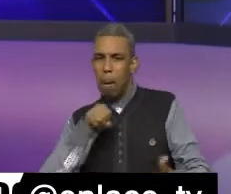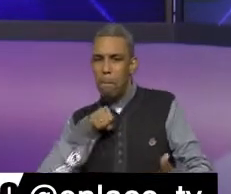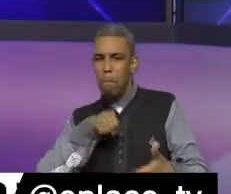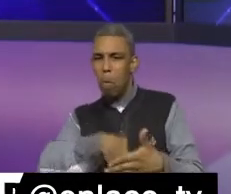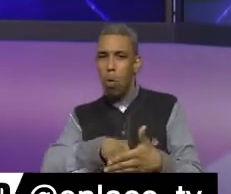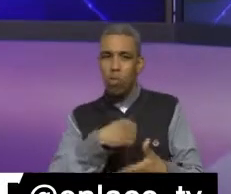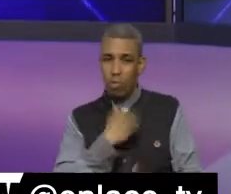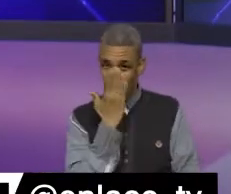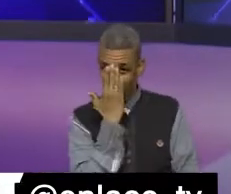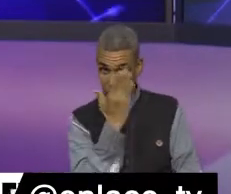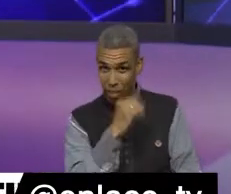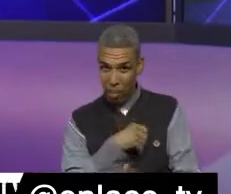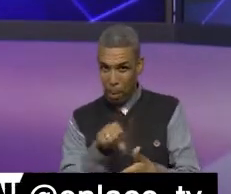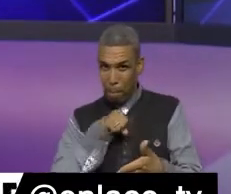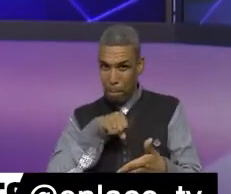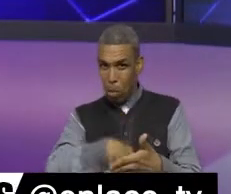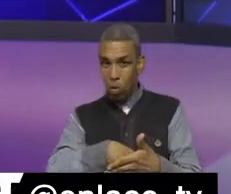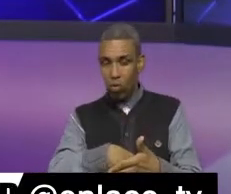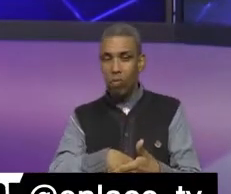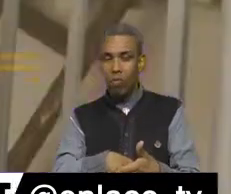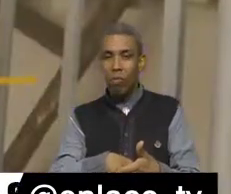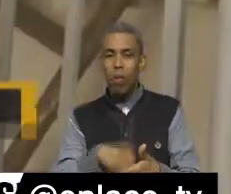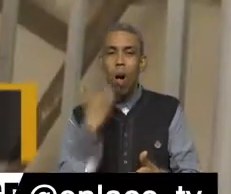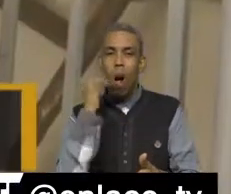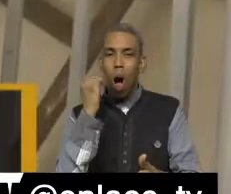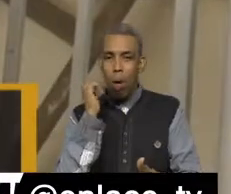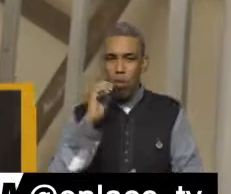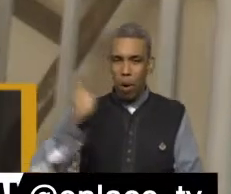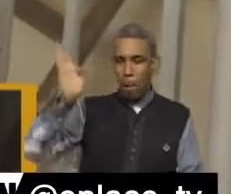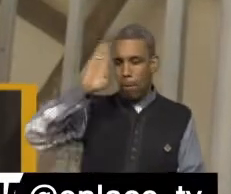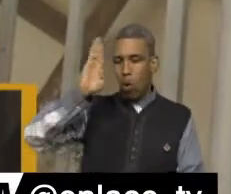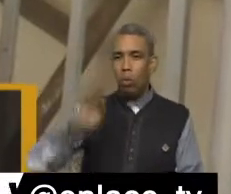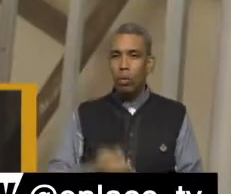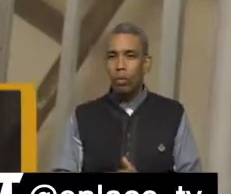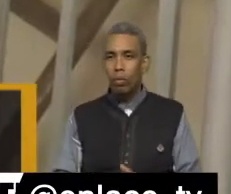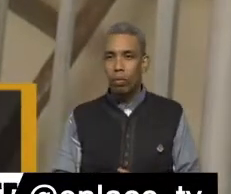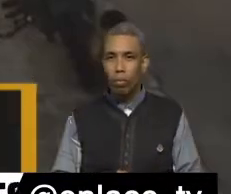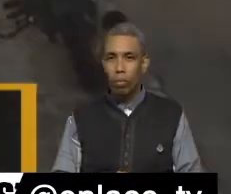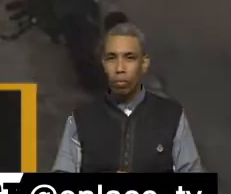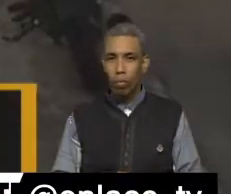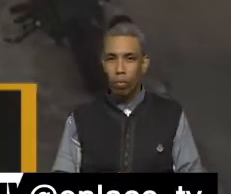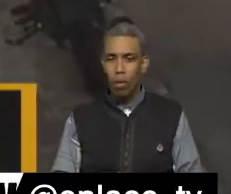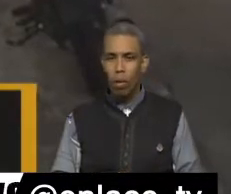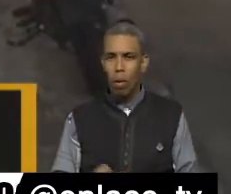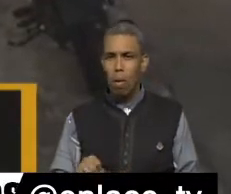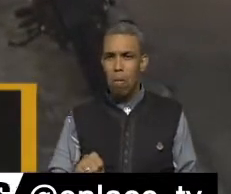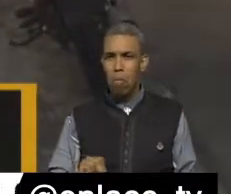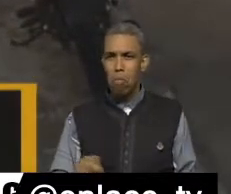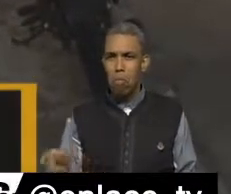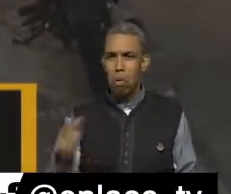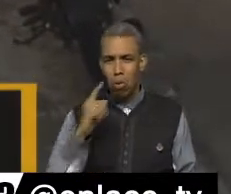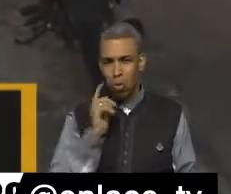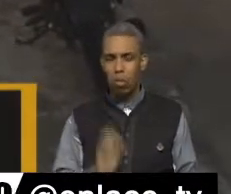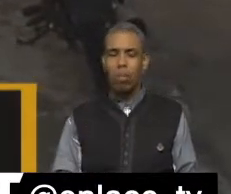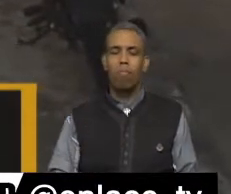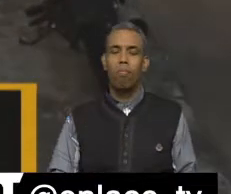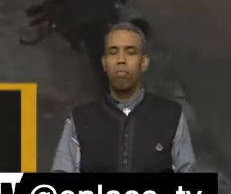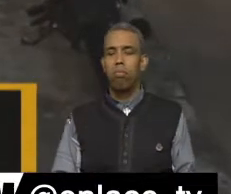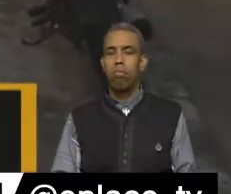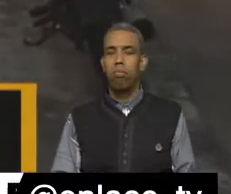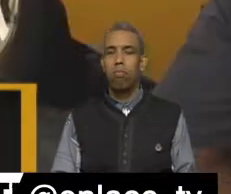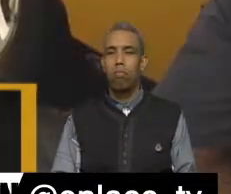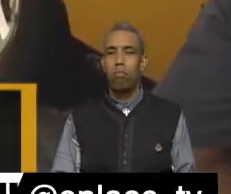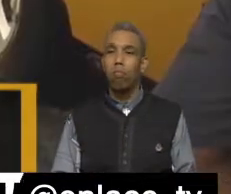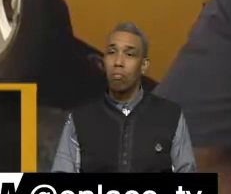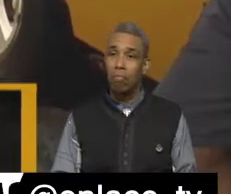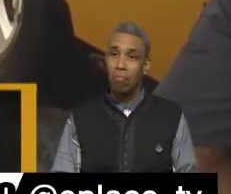un costado de la vía. Este joven motociclista asegura que cuando transitaba por esta vía del barrio Santana al nororiente de la